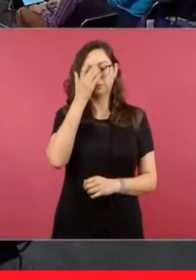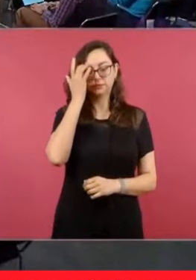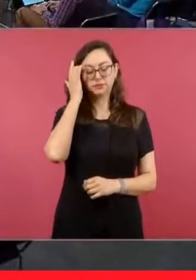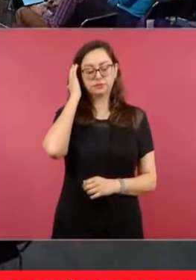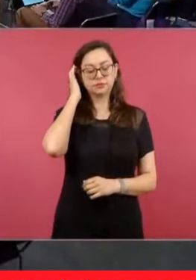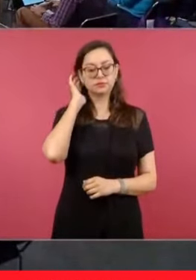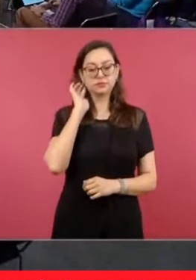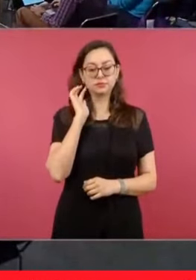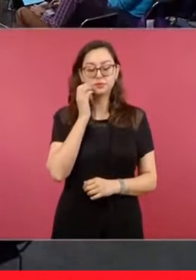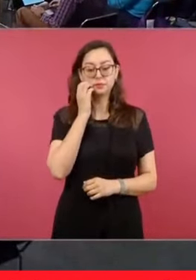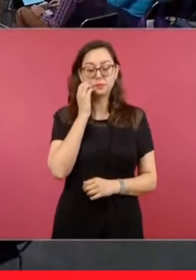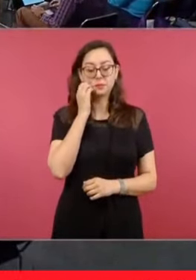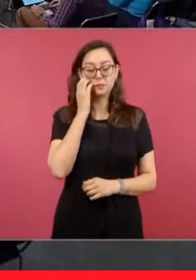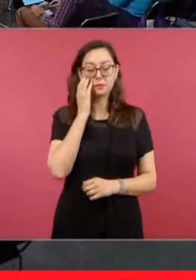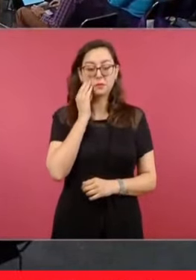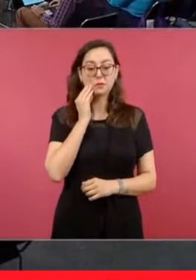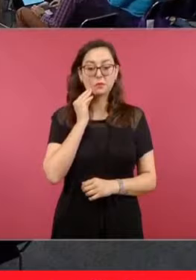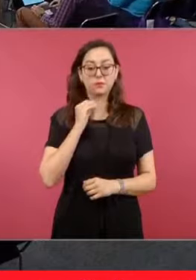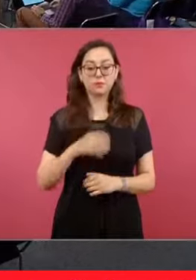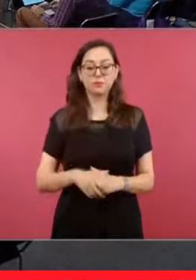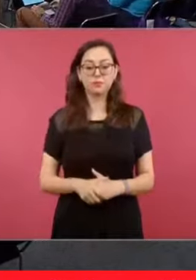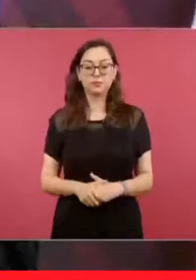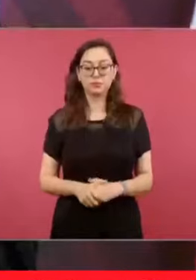personas pues ahí